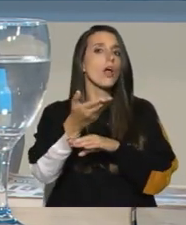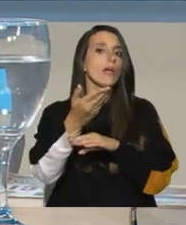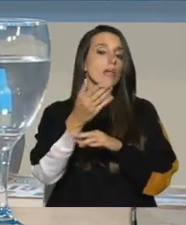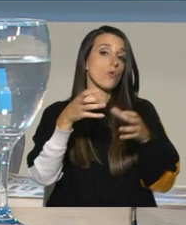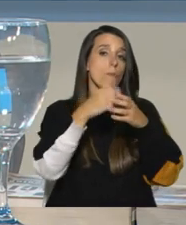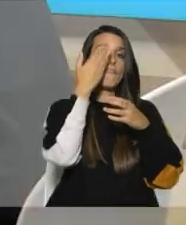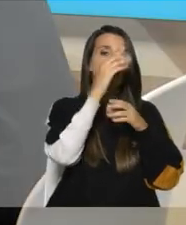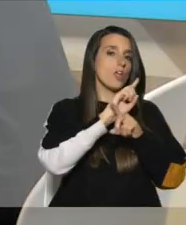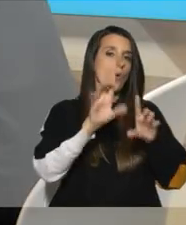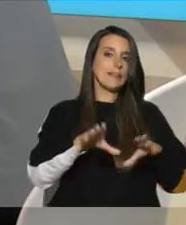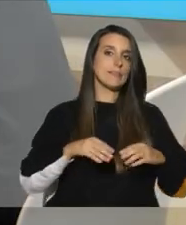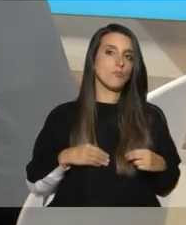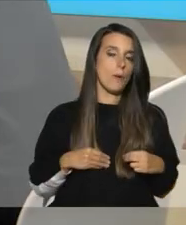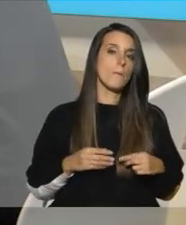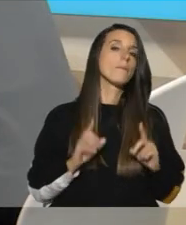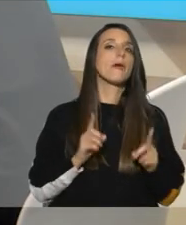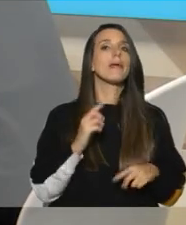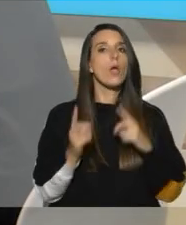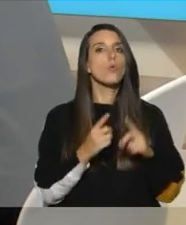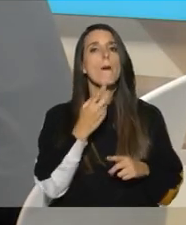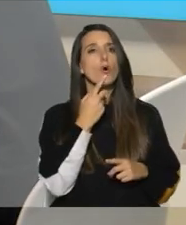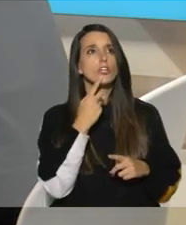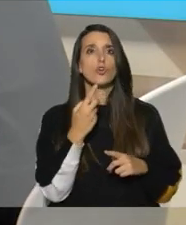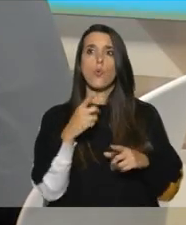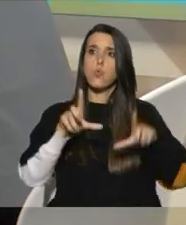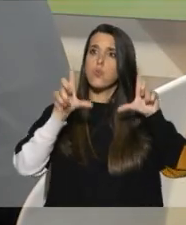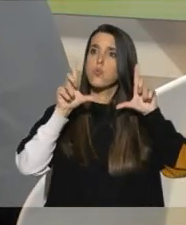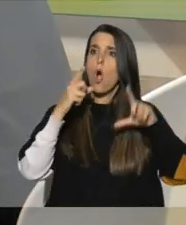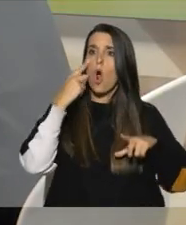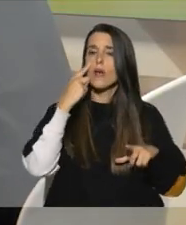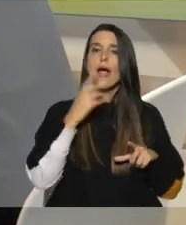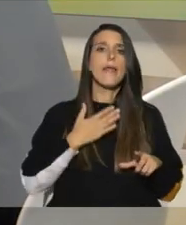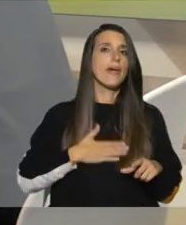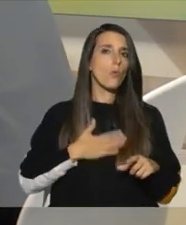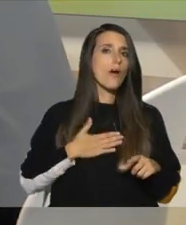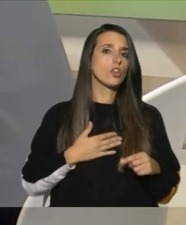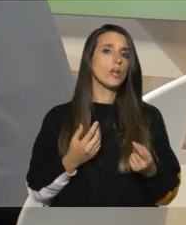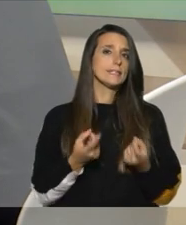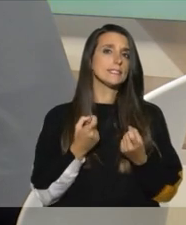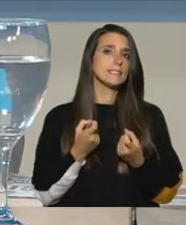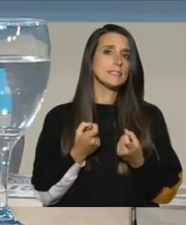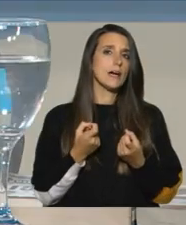bancada del Frente Amplio. Sí, incluso hubo figuras de primer nivel político del Frente Amplio también que están de acuerdo con que haya ese tipo de